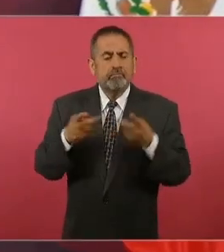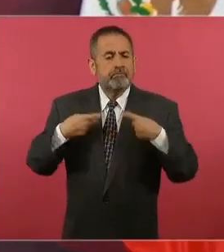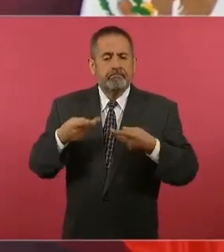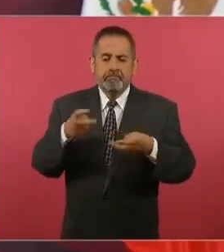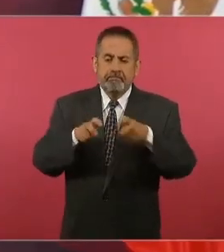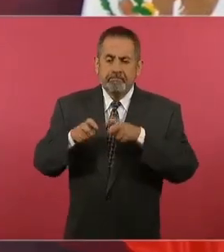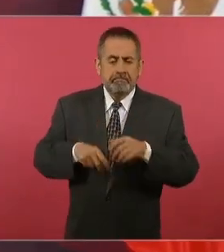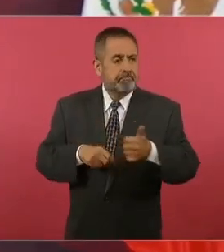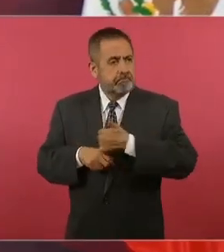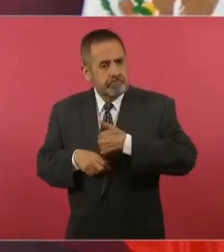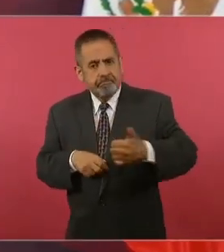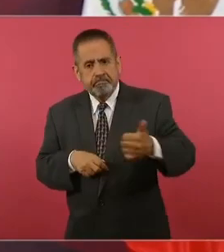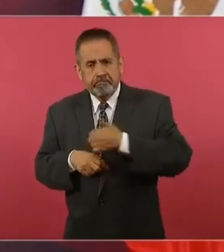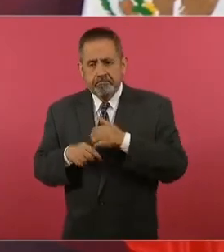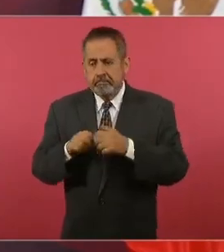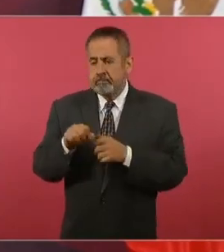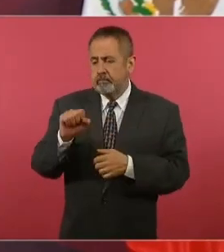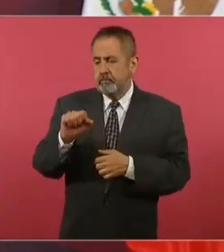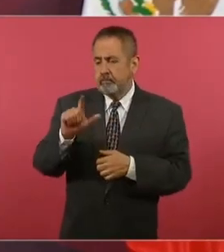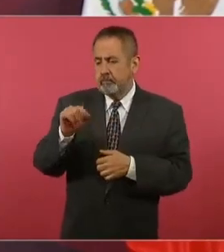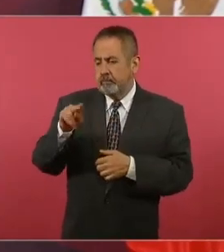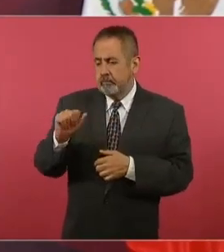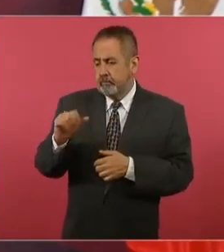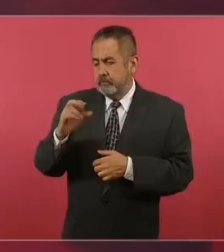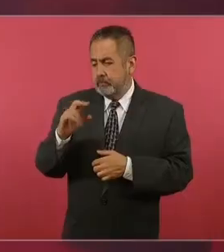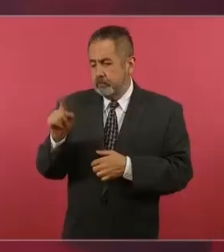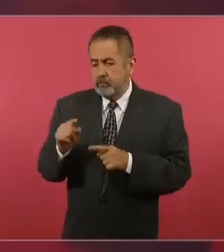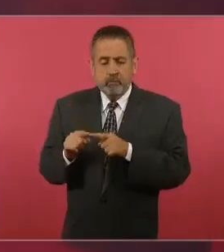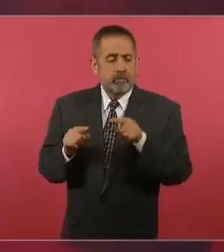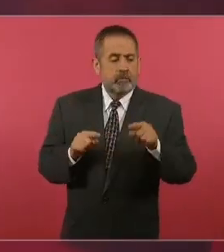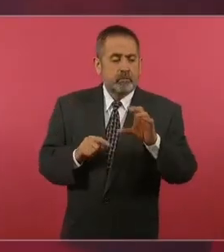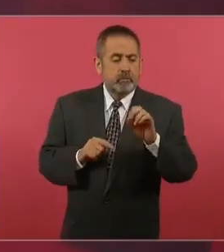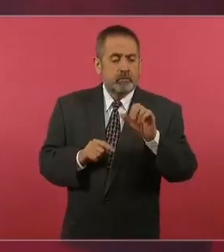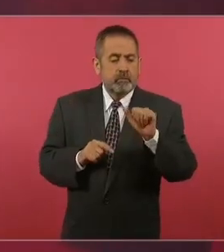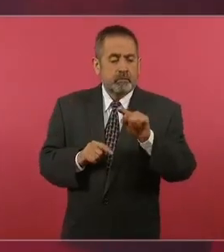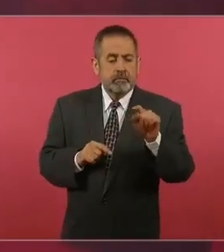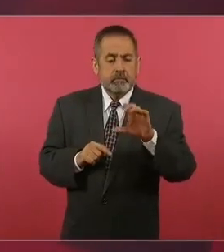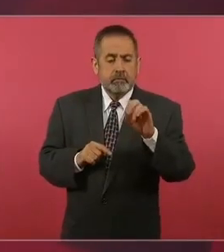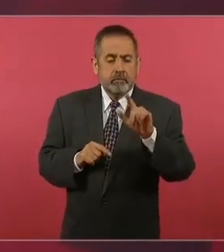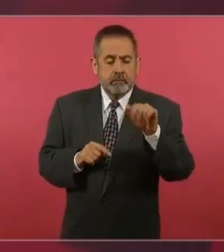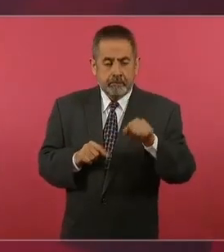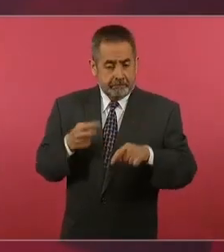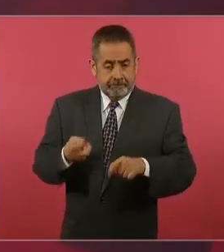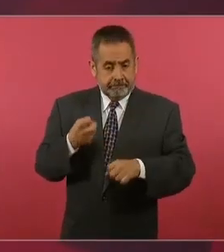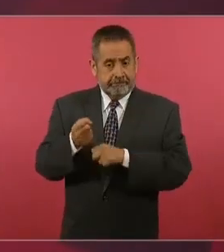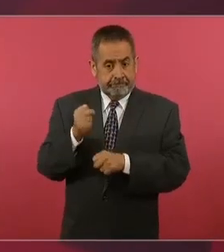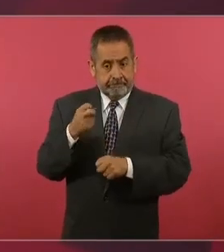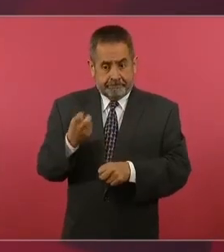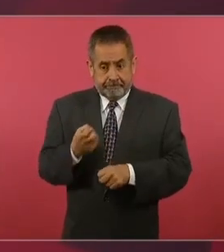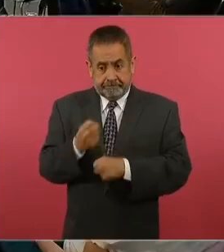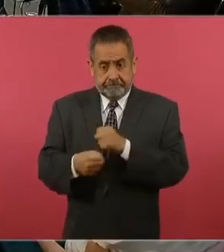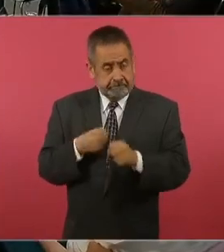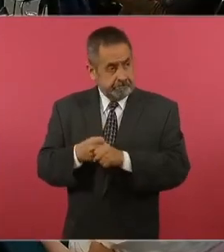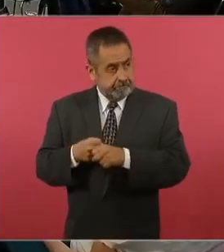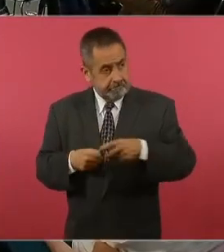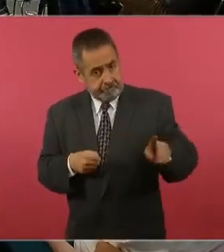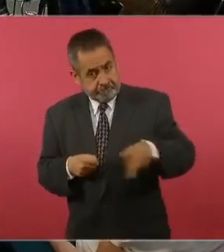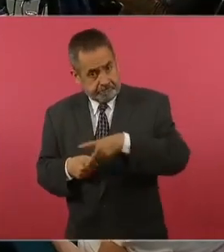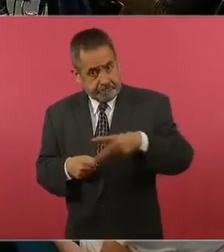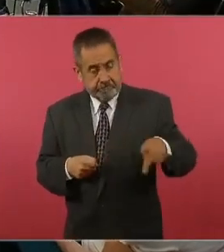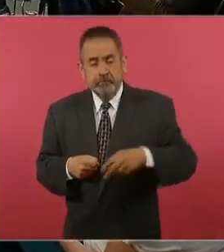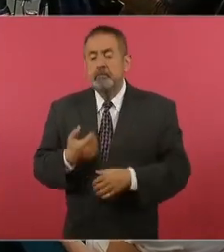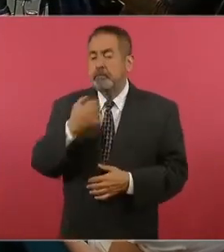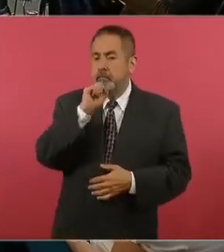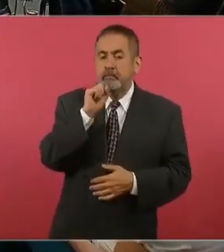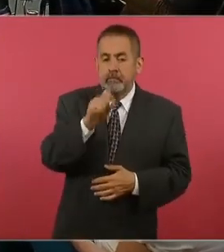pasajeros de Salina Cruz a Coatzacoalcos en septiembre de este año, y la